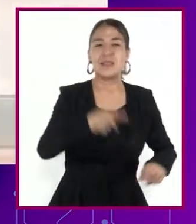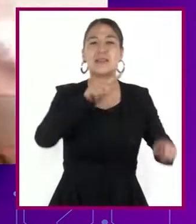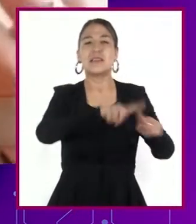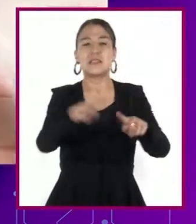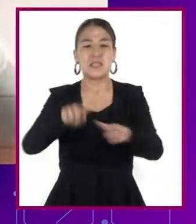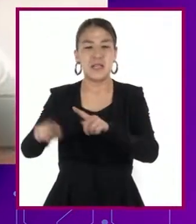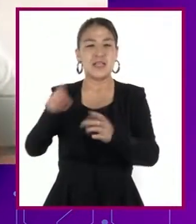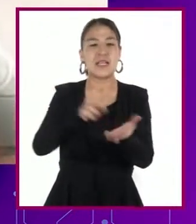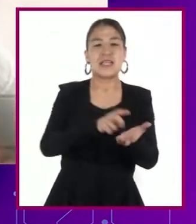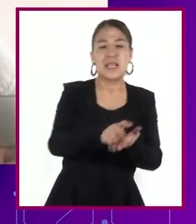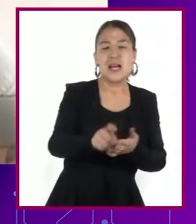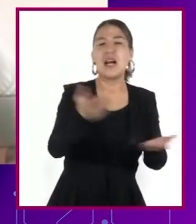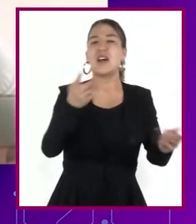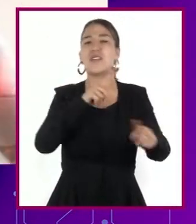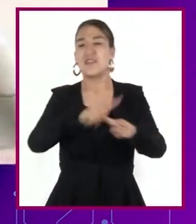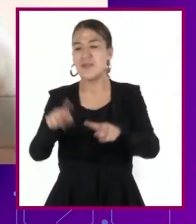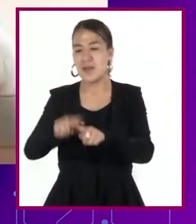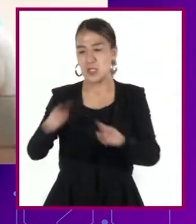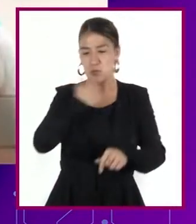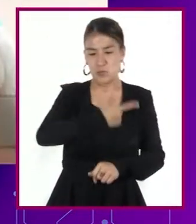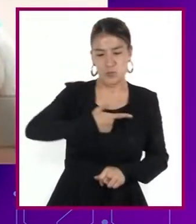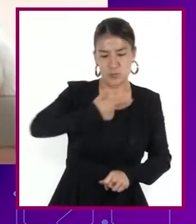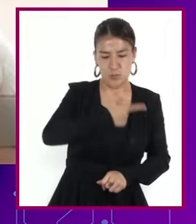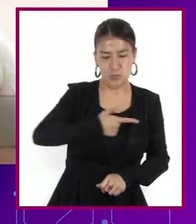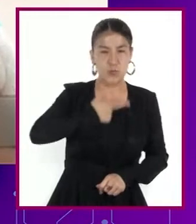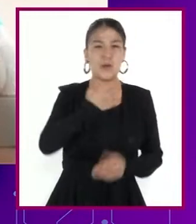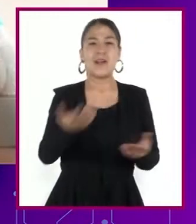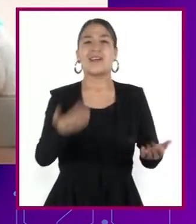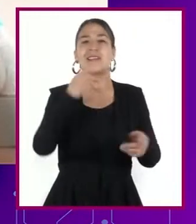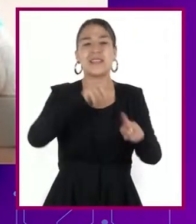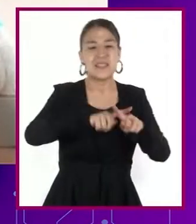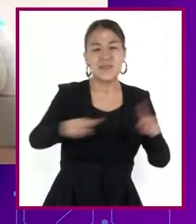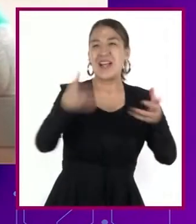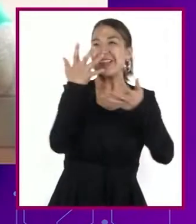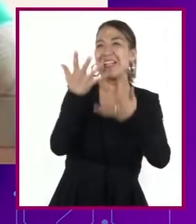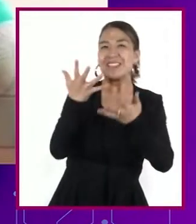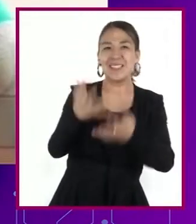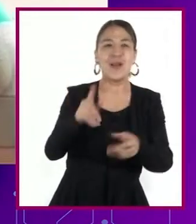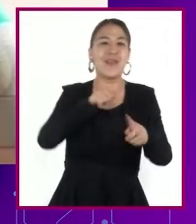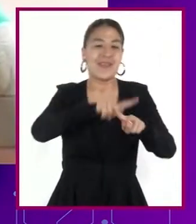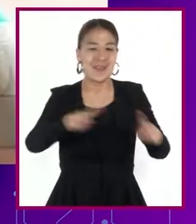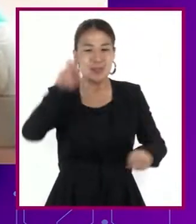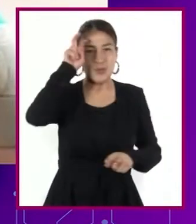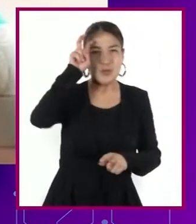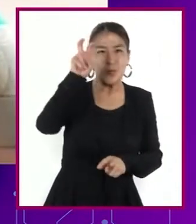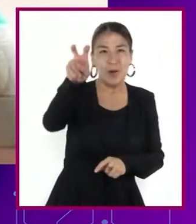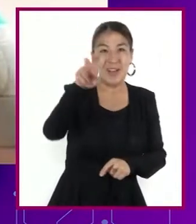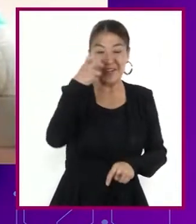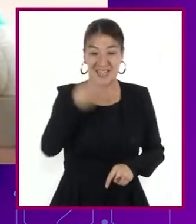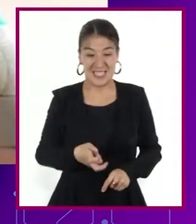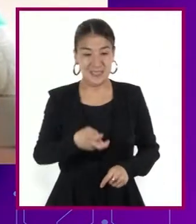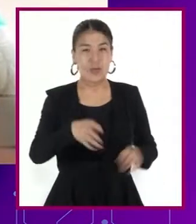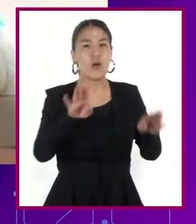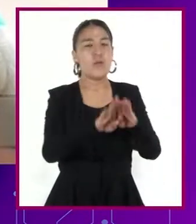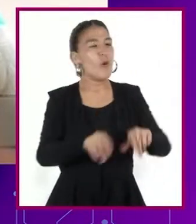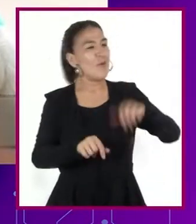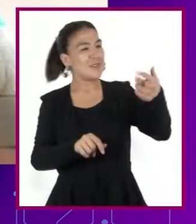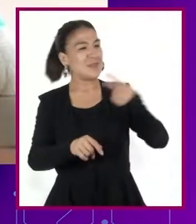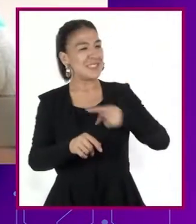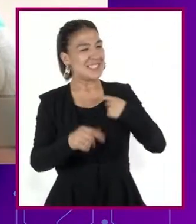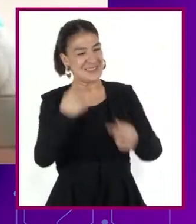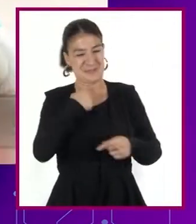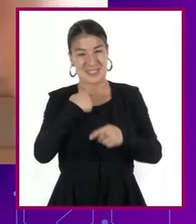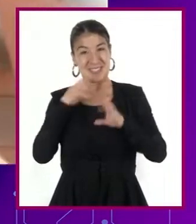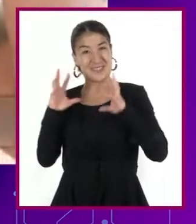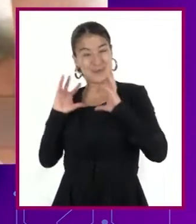diferentes gustos, diferentes expectativas, diferentes deseos, diferentes sueños, y cuando estos chocan con los de otras personas,